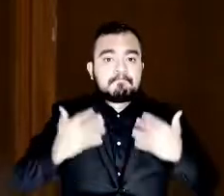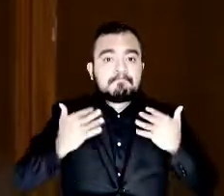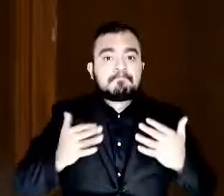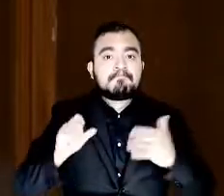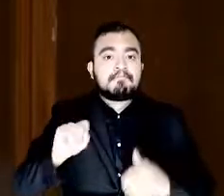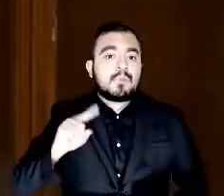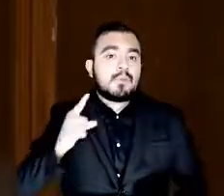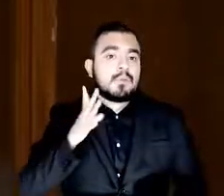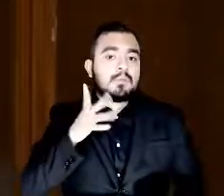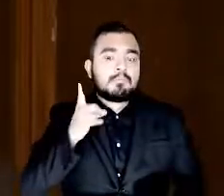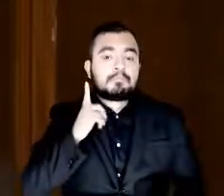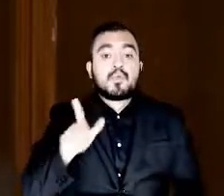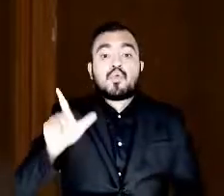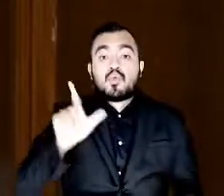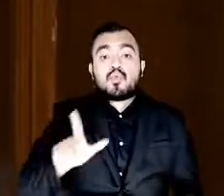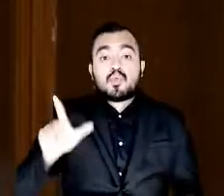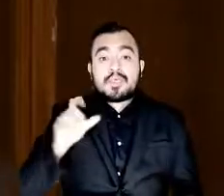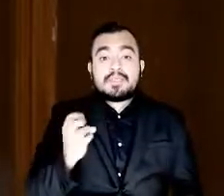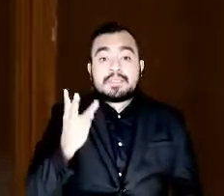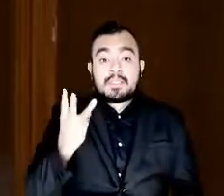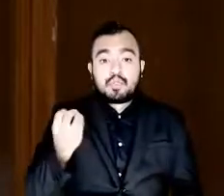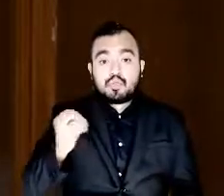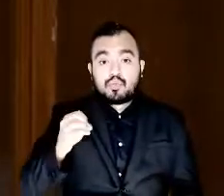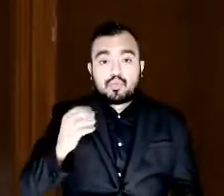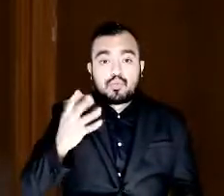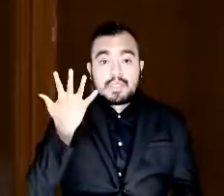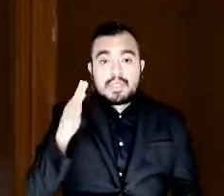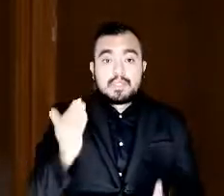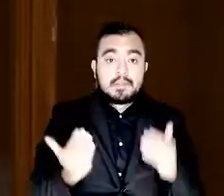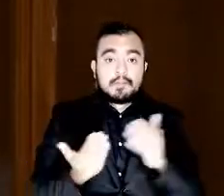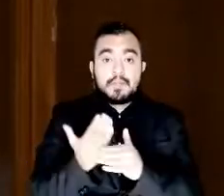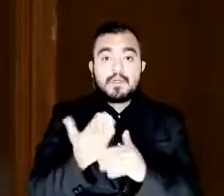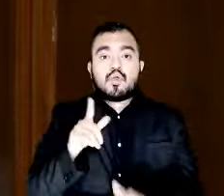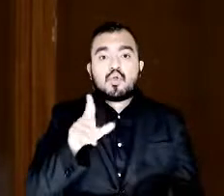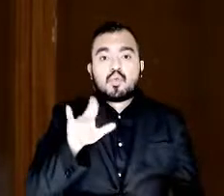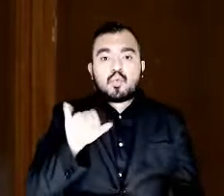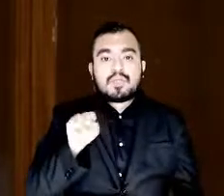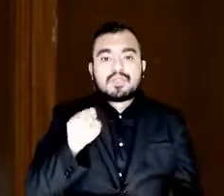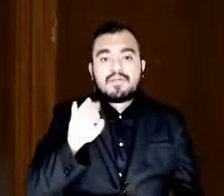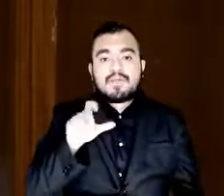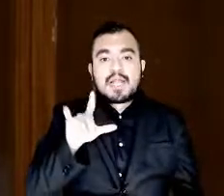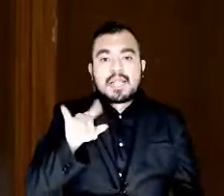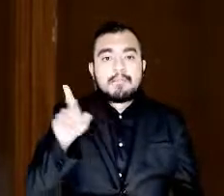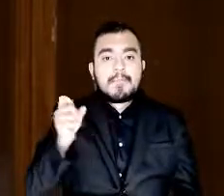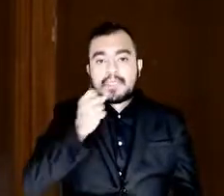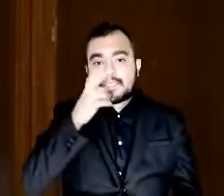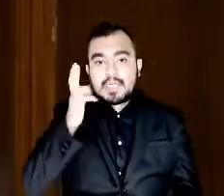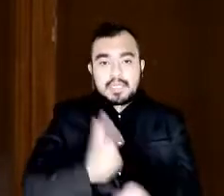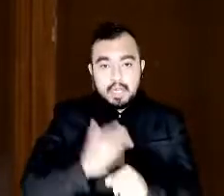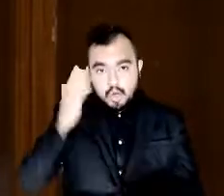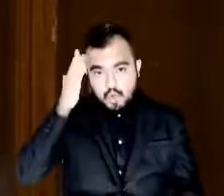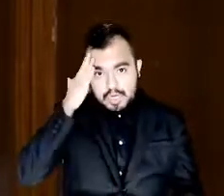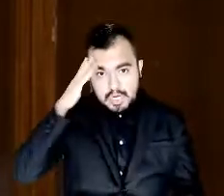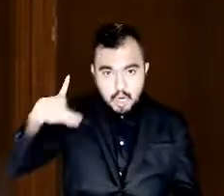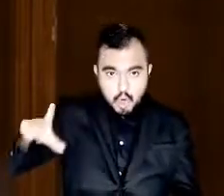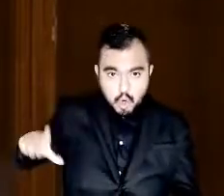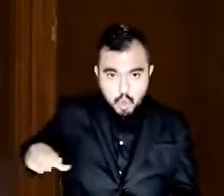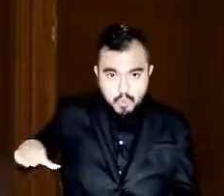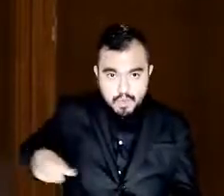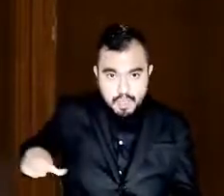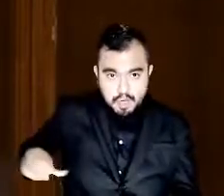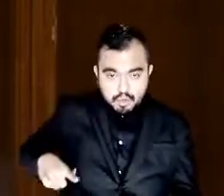pleno lunes 3 de octubre a las 10 horas Luis Felipe puente Espinosa secretario general de gobierno